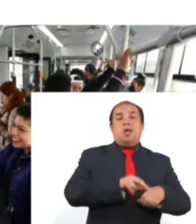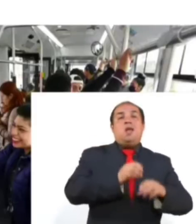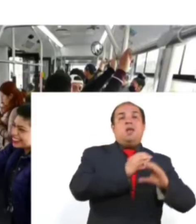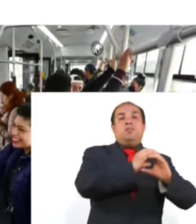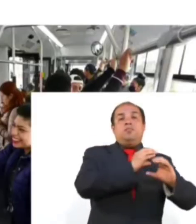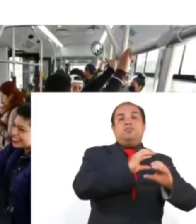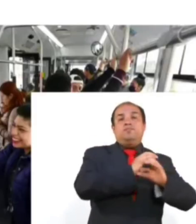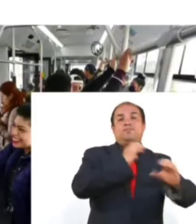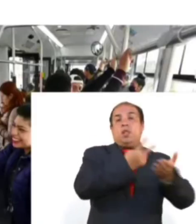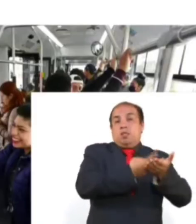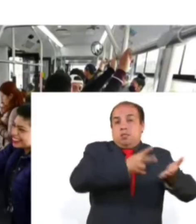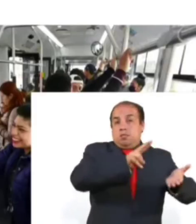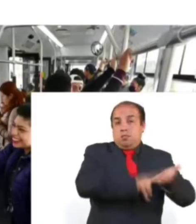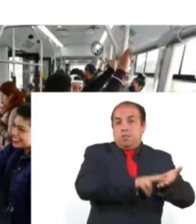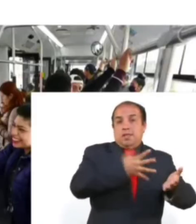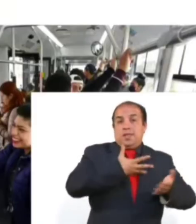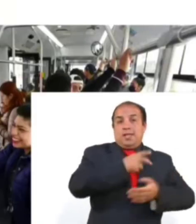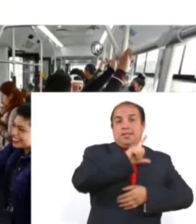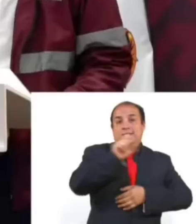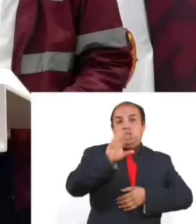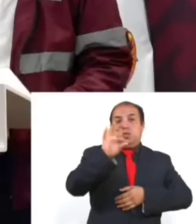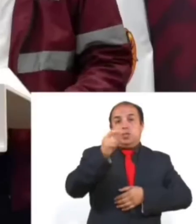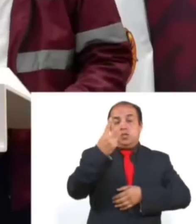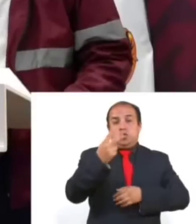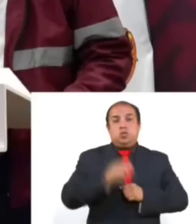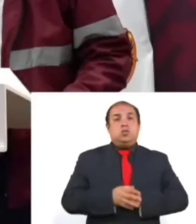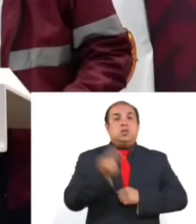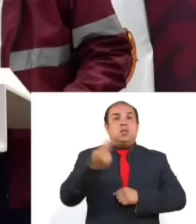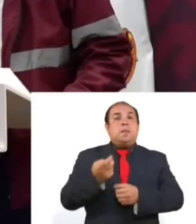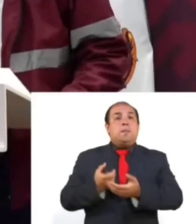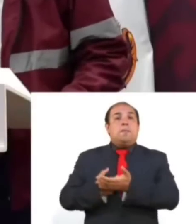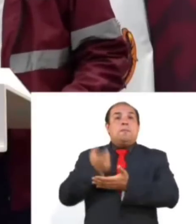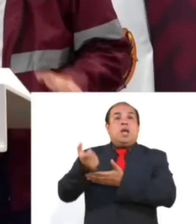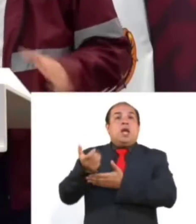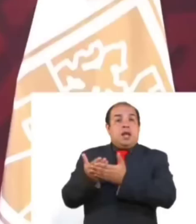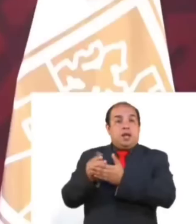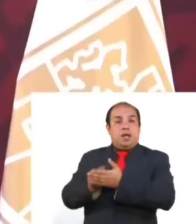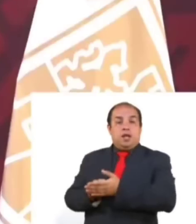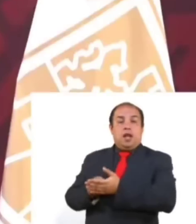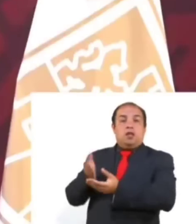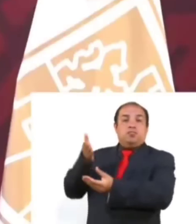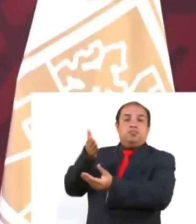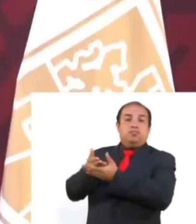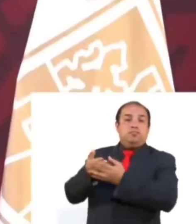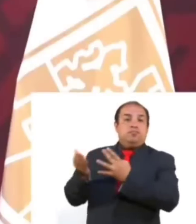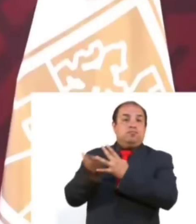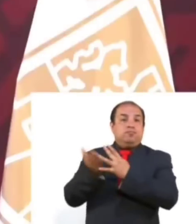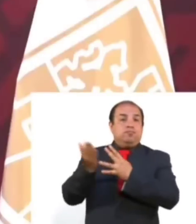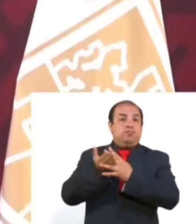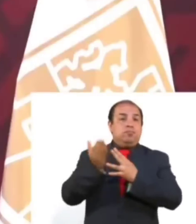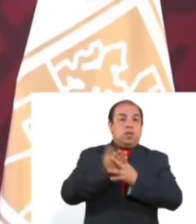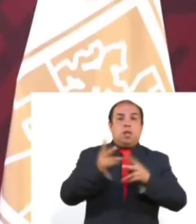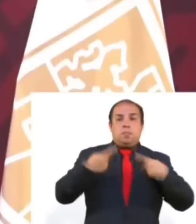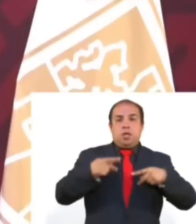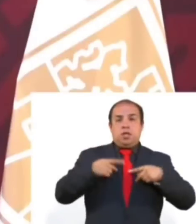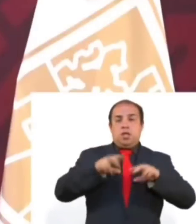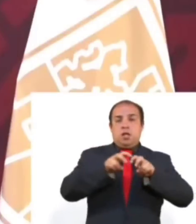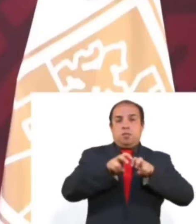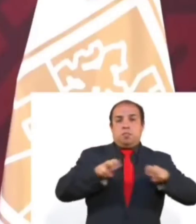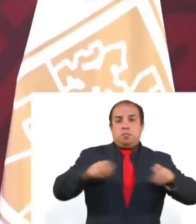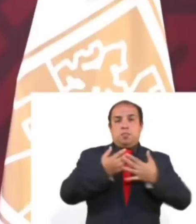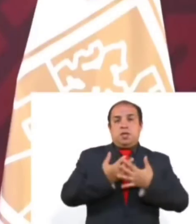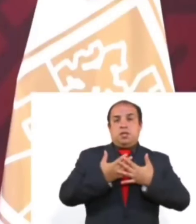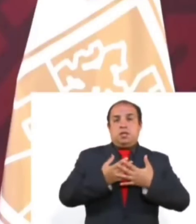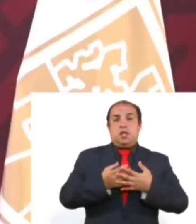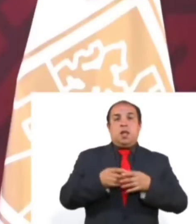como hay un prepago es decir se paga al entrar a la estación en el momento que las personas están en el andén se hace la apertura